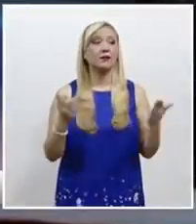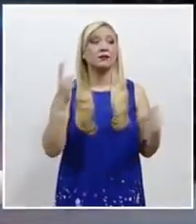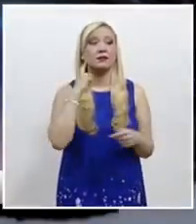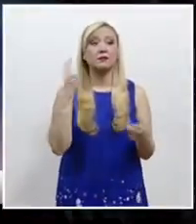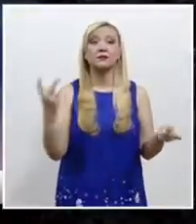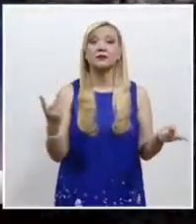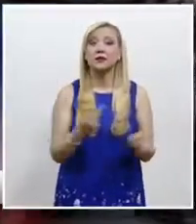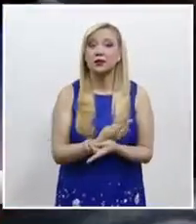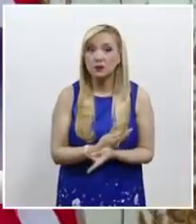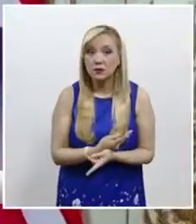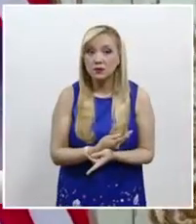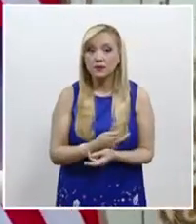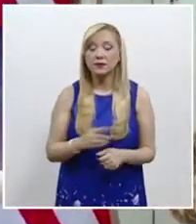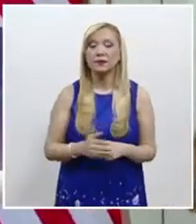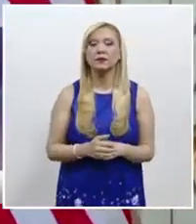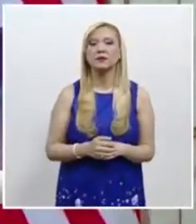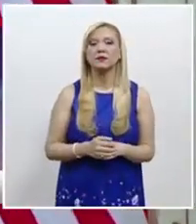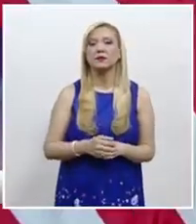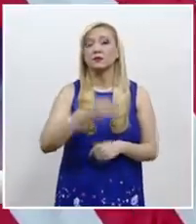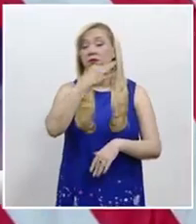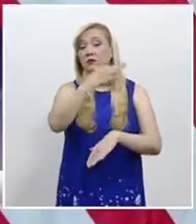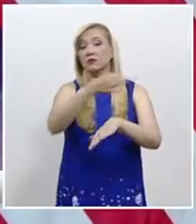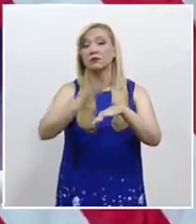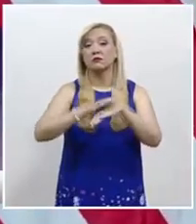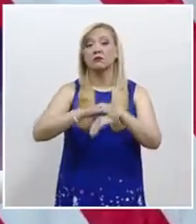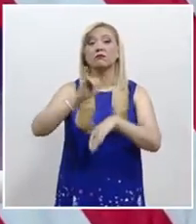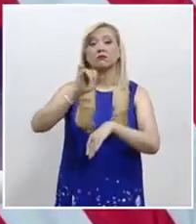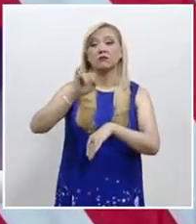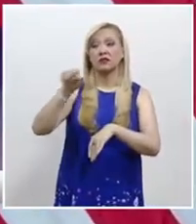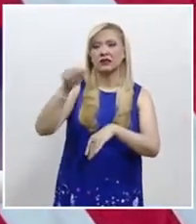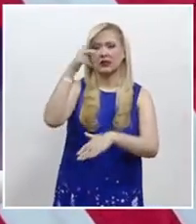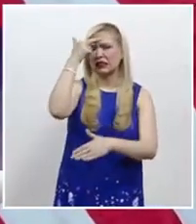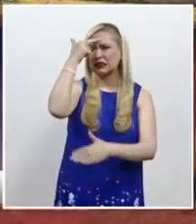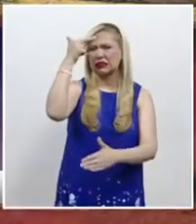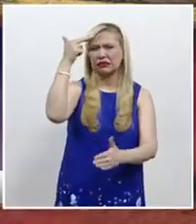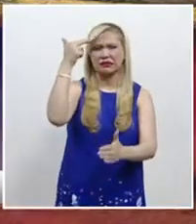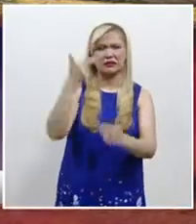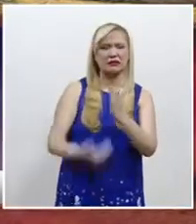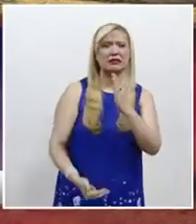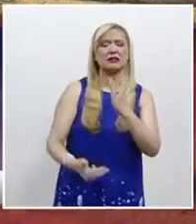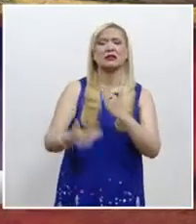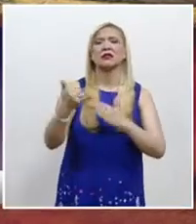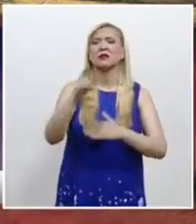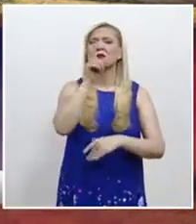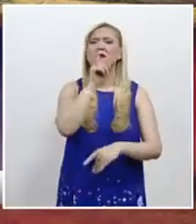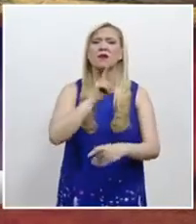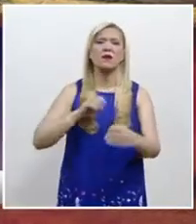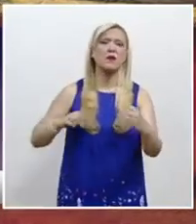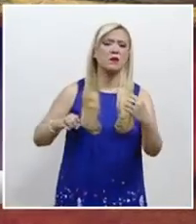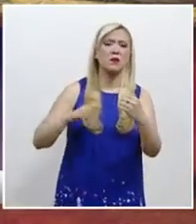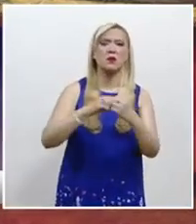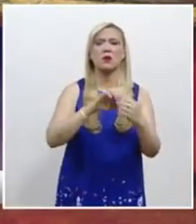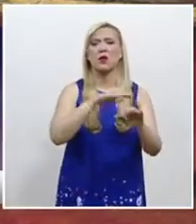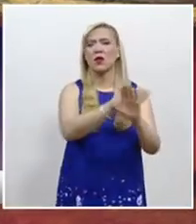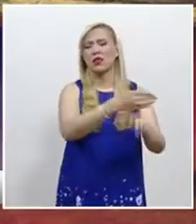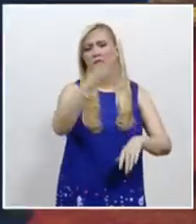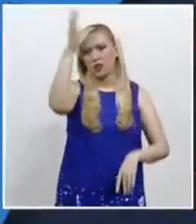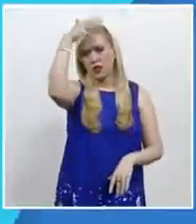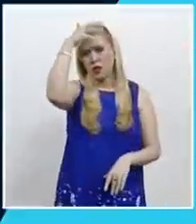Más adelante, confirman acusaciones de violación y difamación en contra del expresidente Donald Trump.